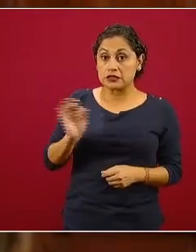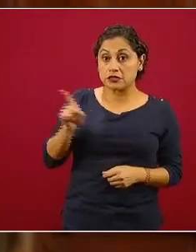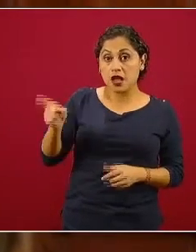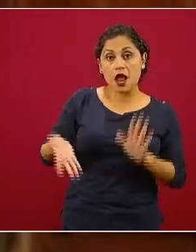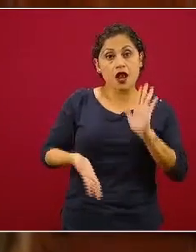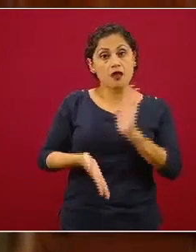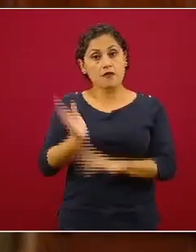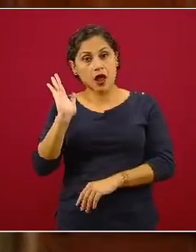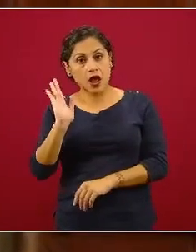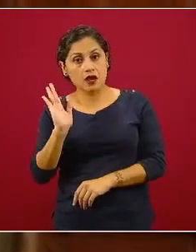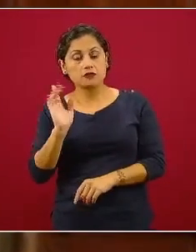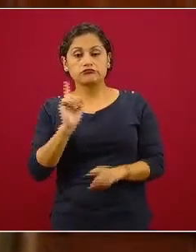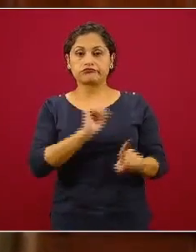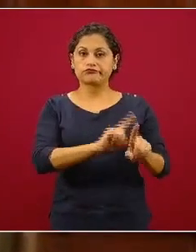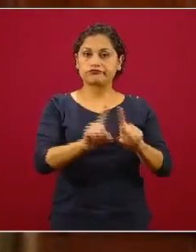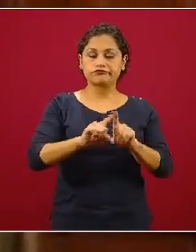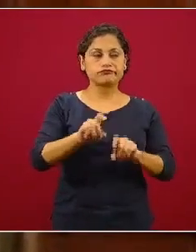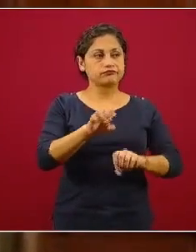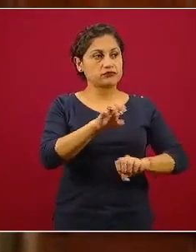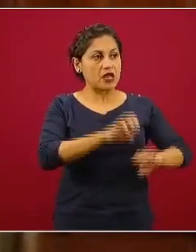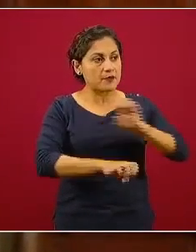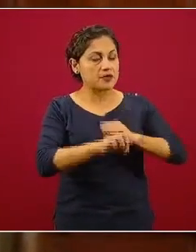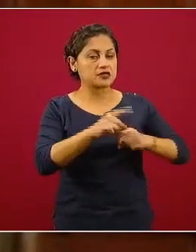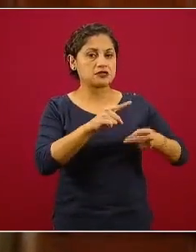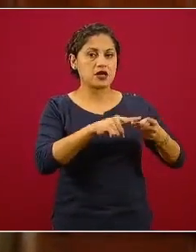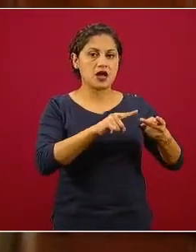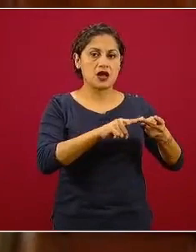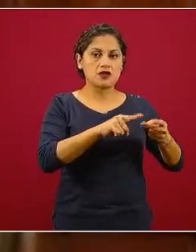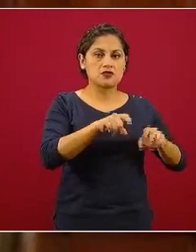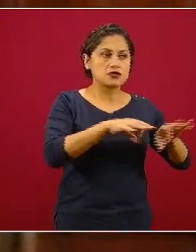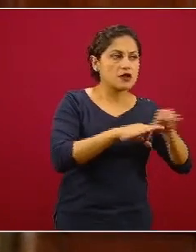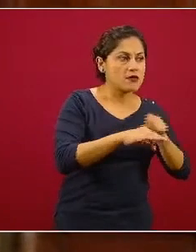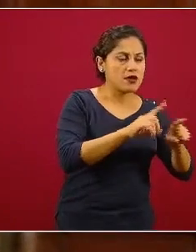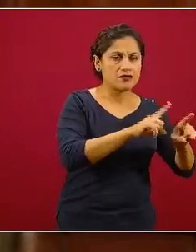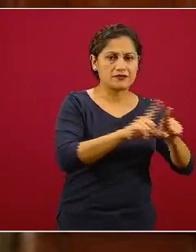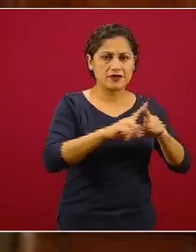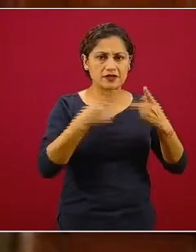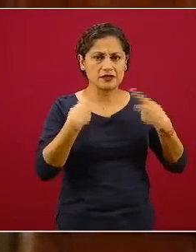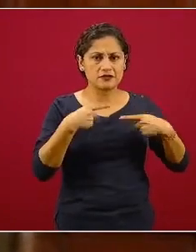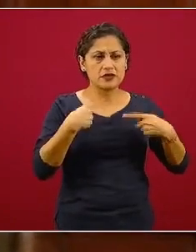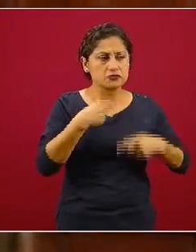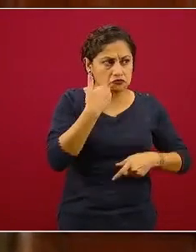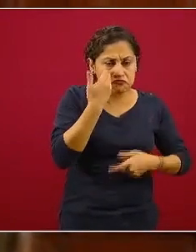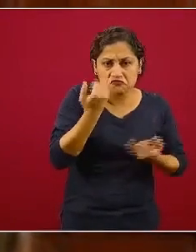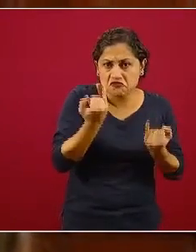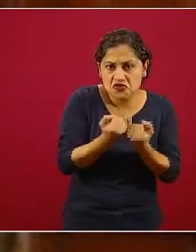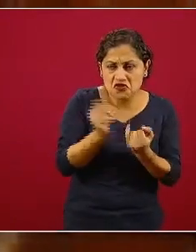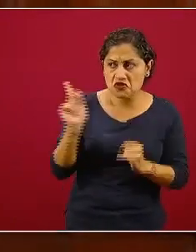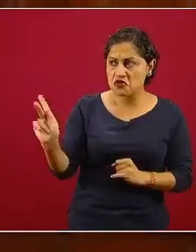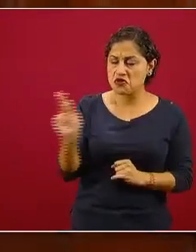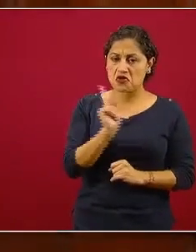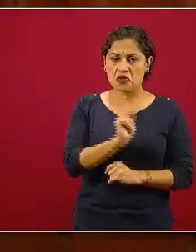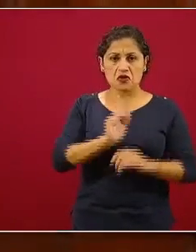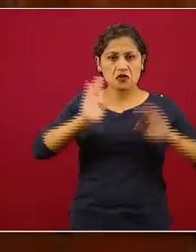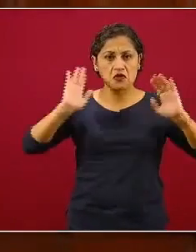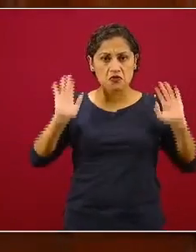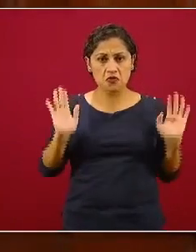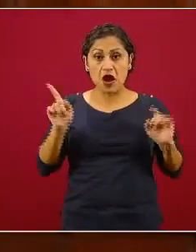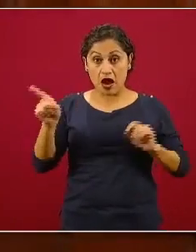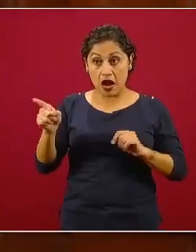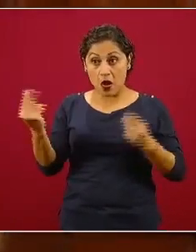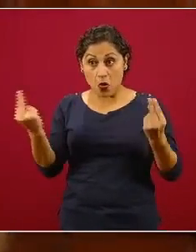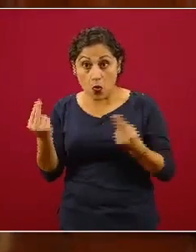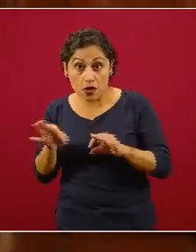empresarios, generadores de empleos van a querer salir también, porque si a él le urge trabajar, a todos los demás también les urge